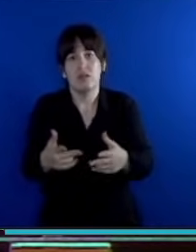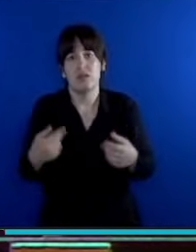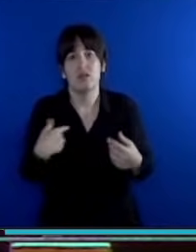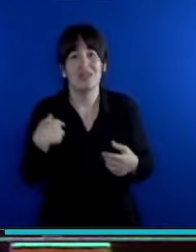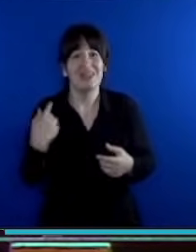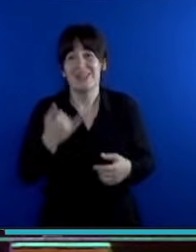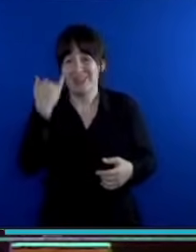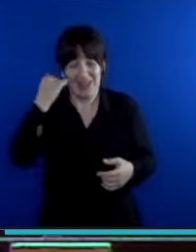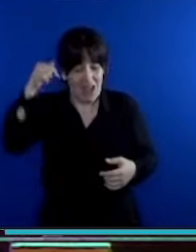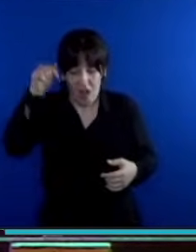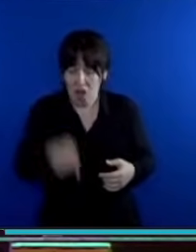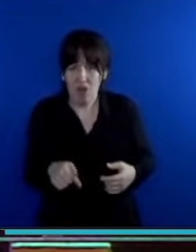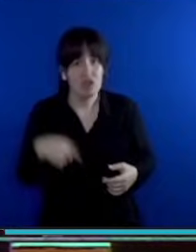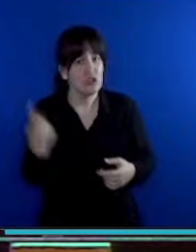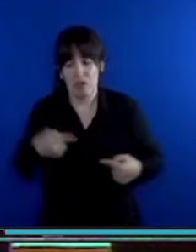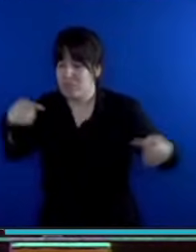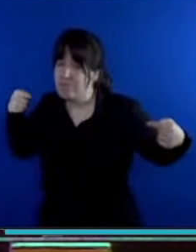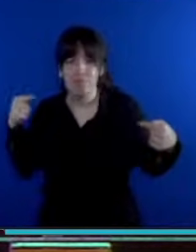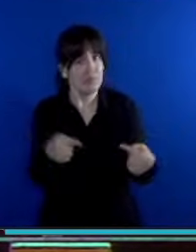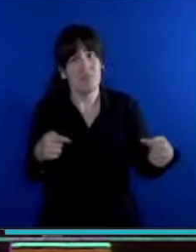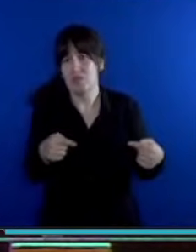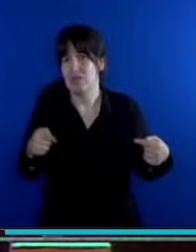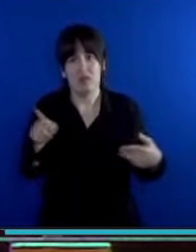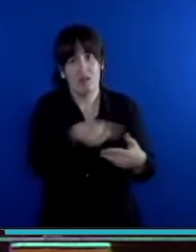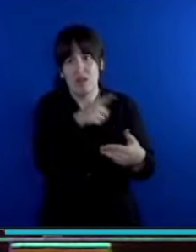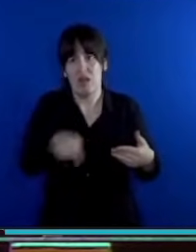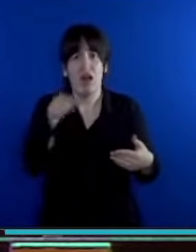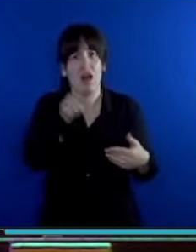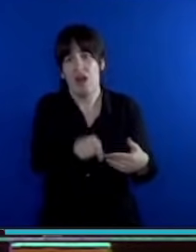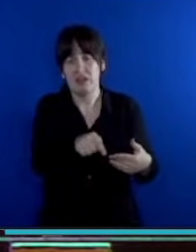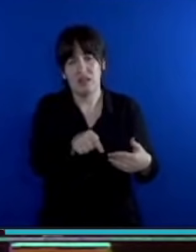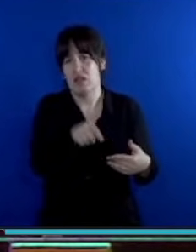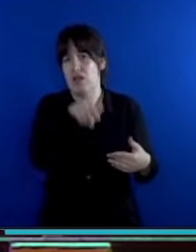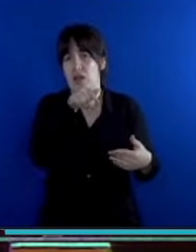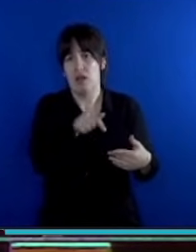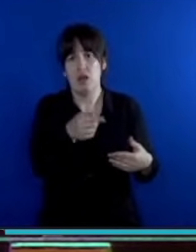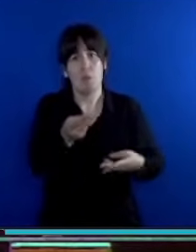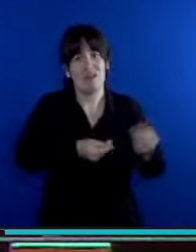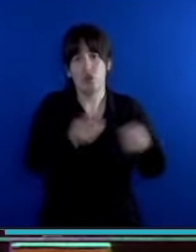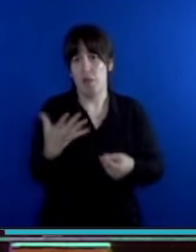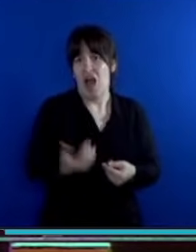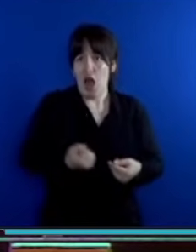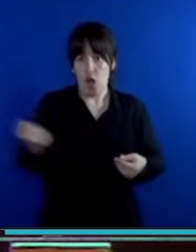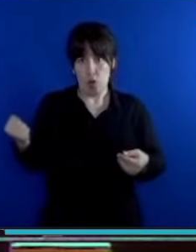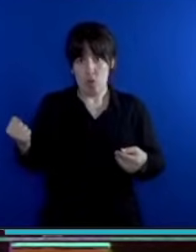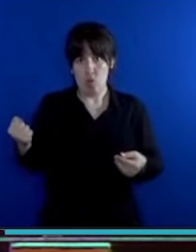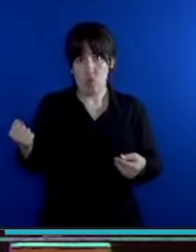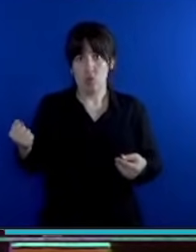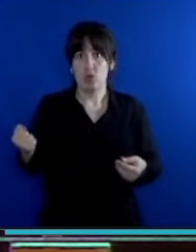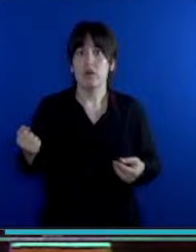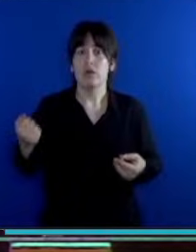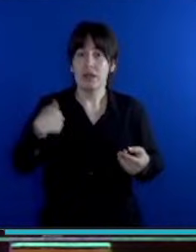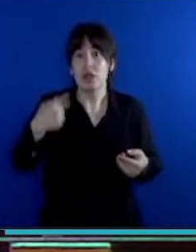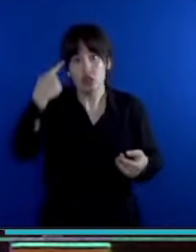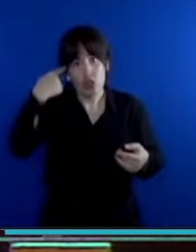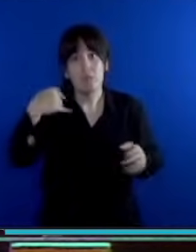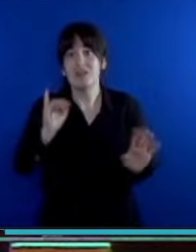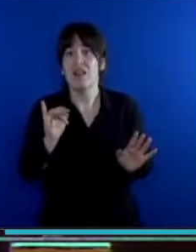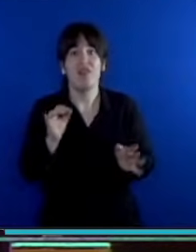desde ya que nos oponemos a este presupuesto de ajuste, que consideramos que hay